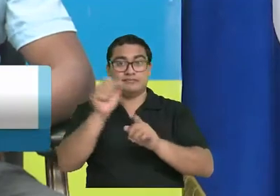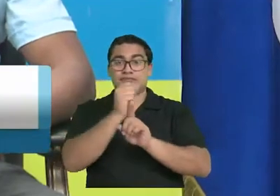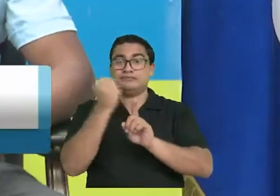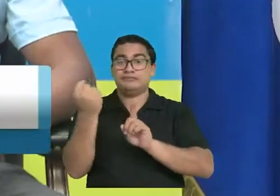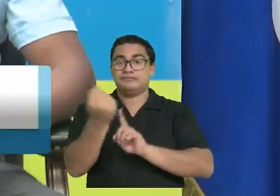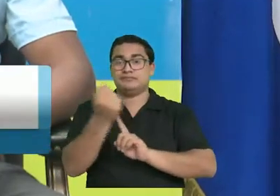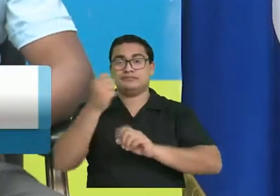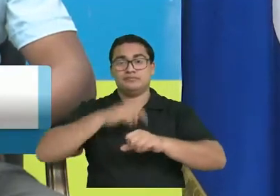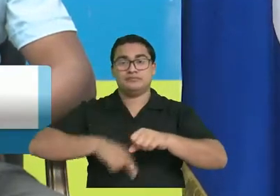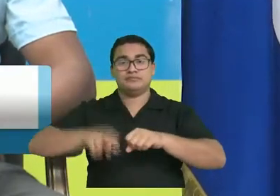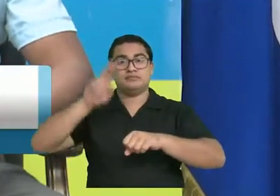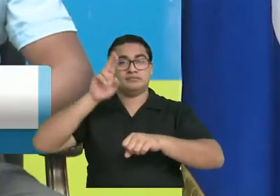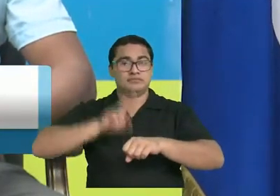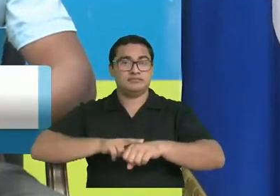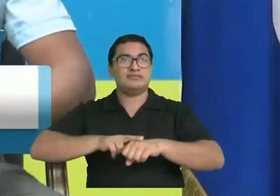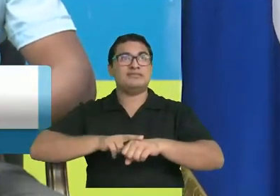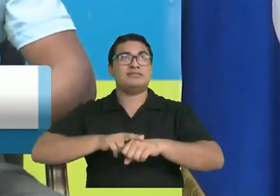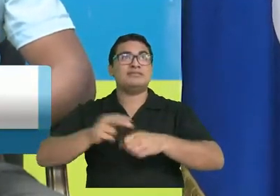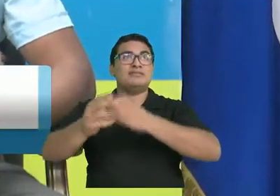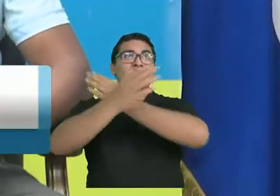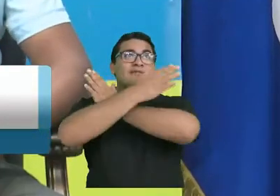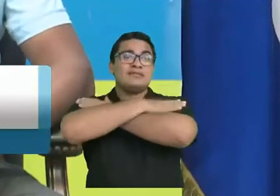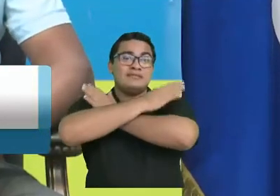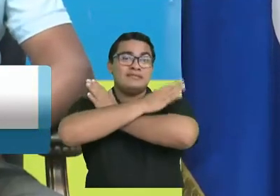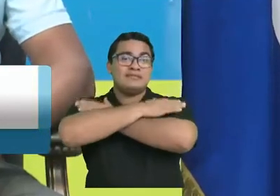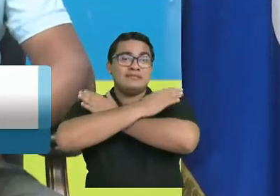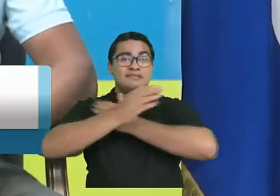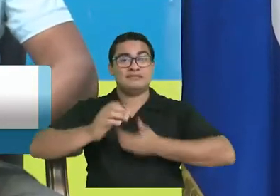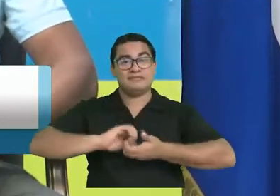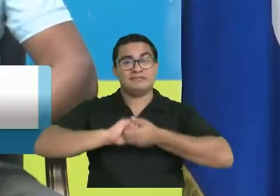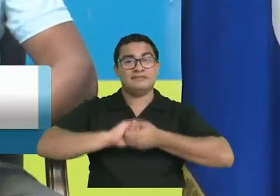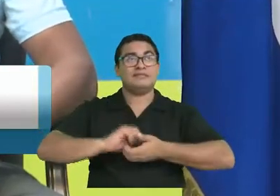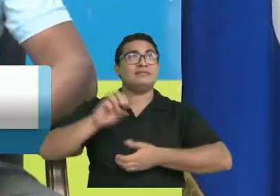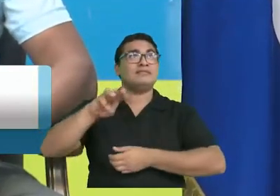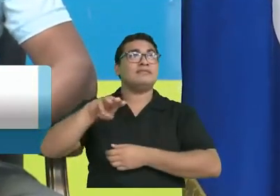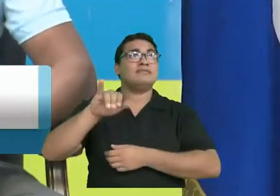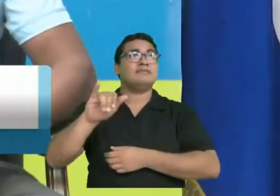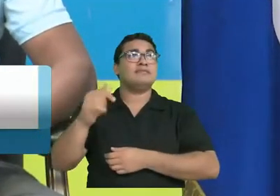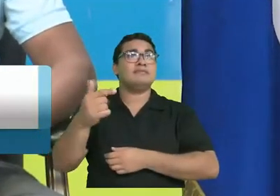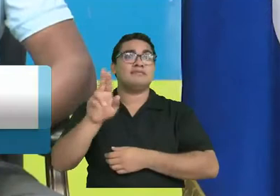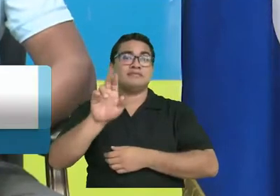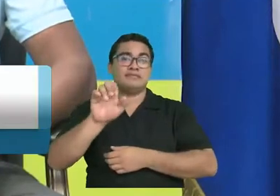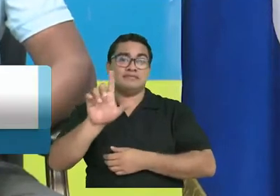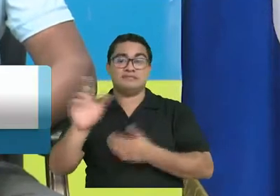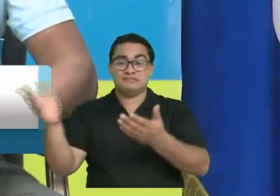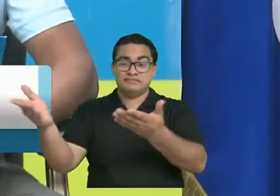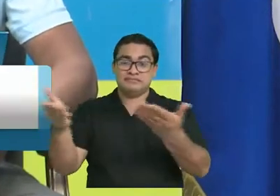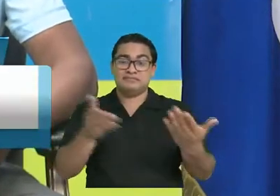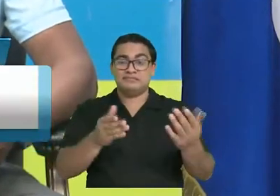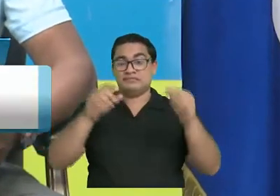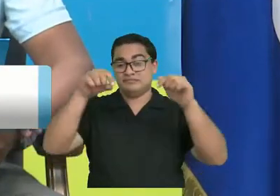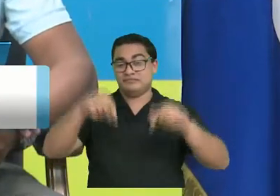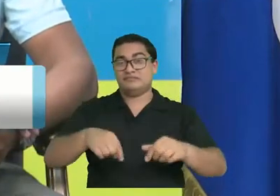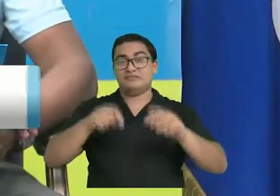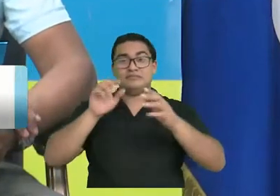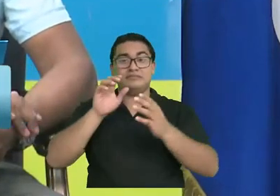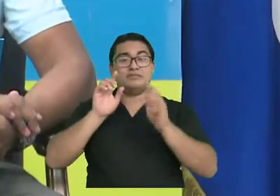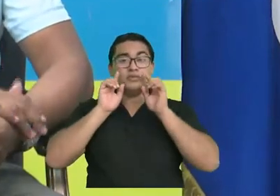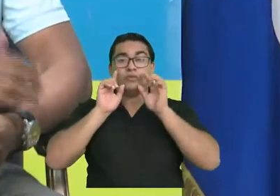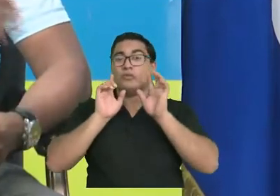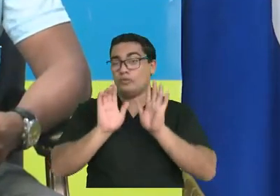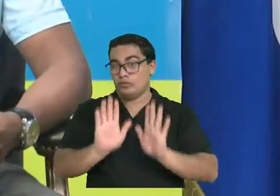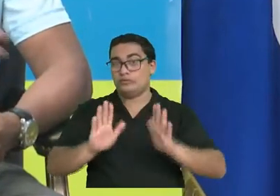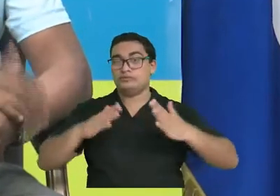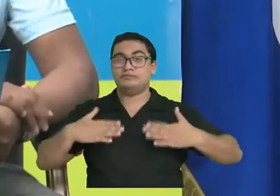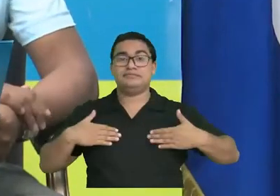canal de la Asamblea Nacional. Les saluda su amigo Miguel Carranza Mena y les doy la bienvenida a Prevenir es